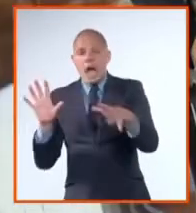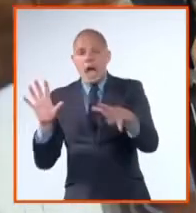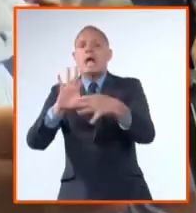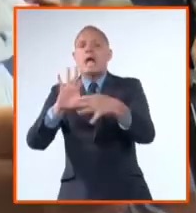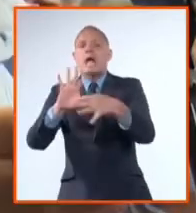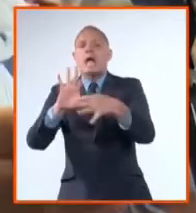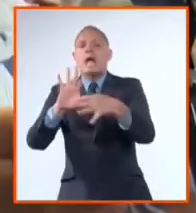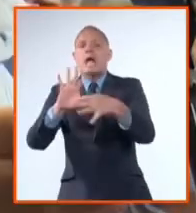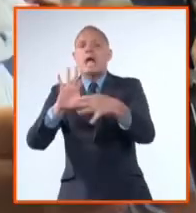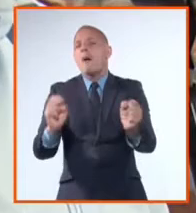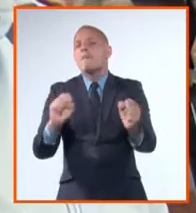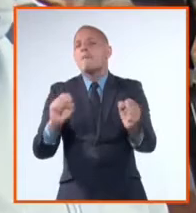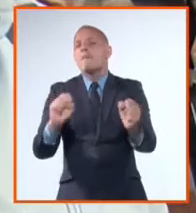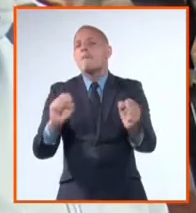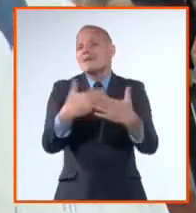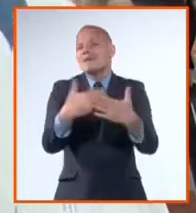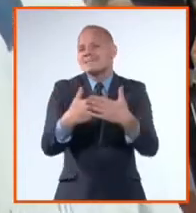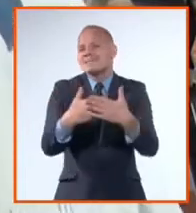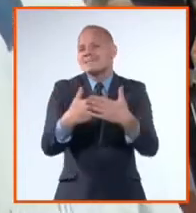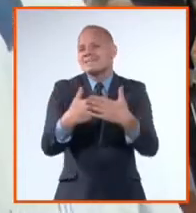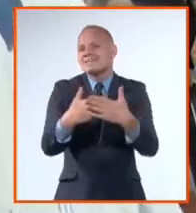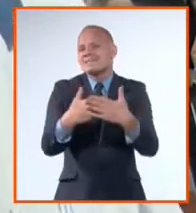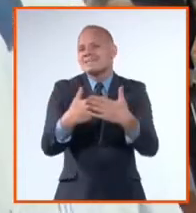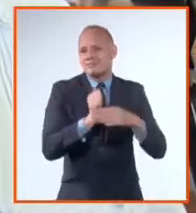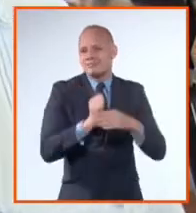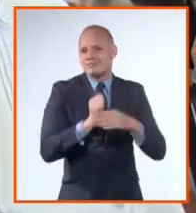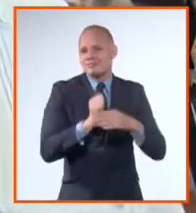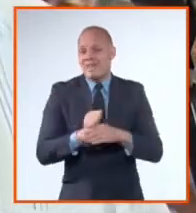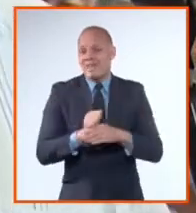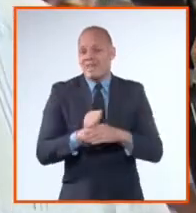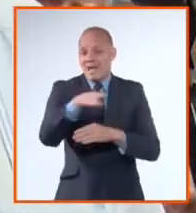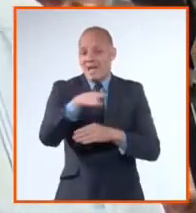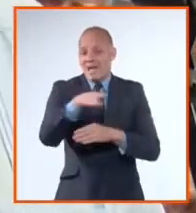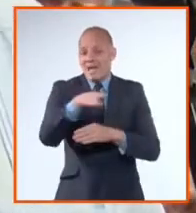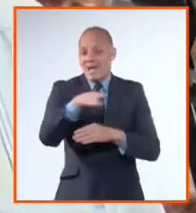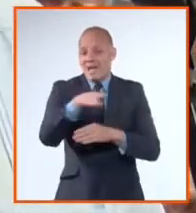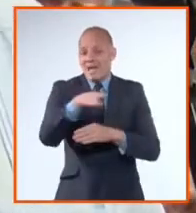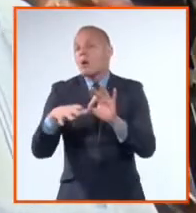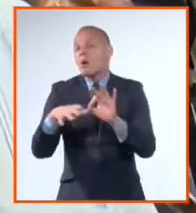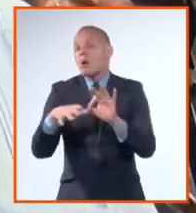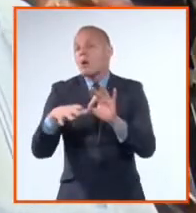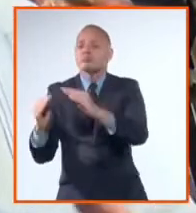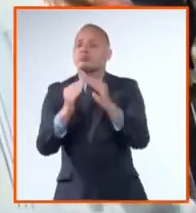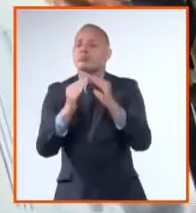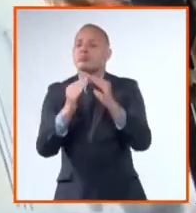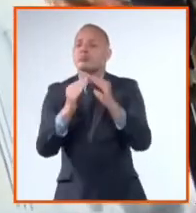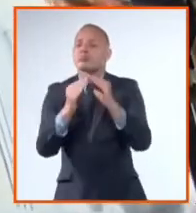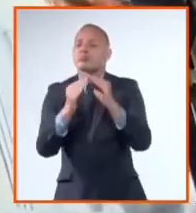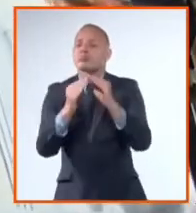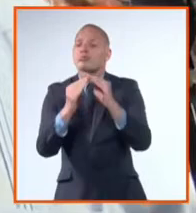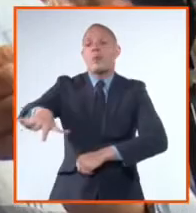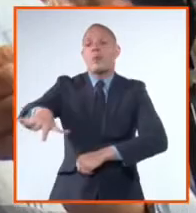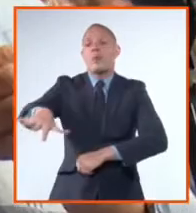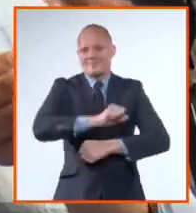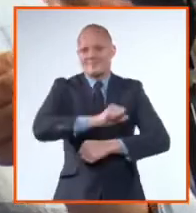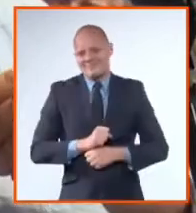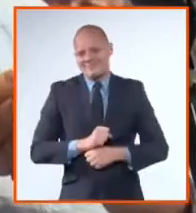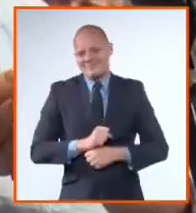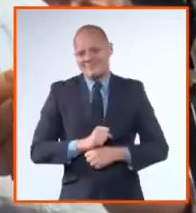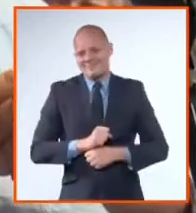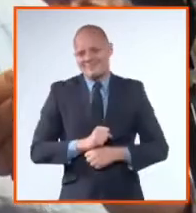las comunidades, hacia lo local, etcétera, etcétera, etcétera. Eso requerirá una